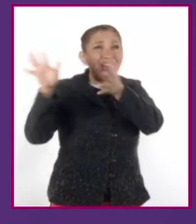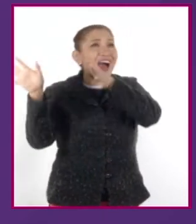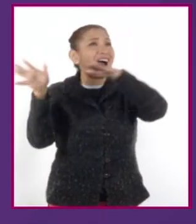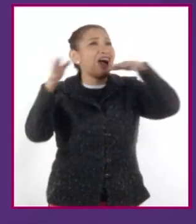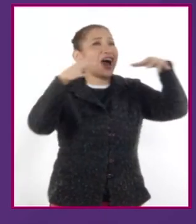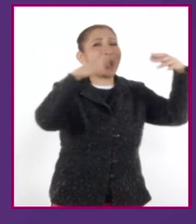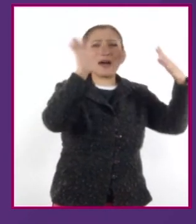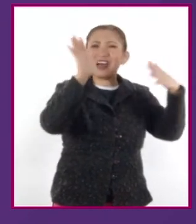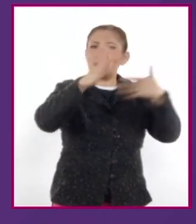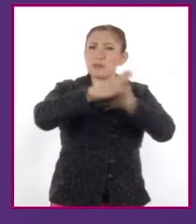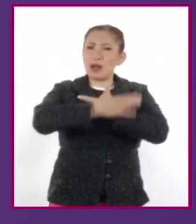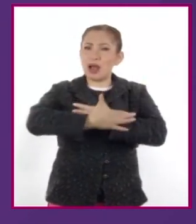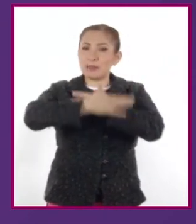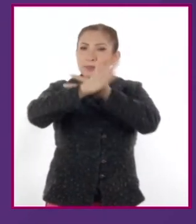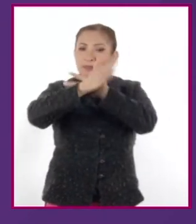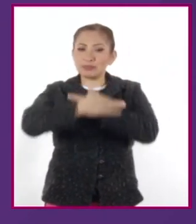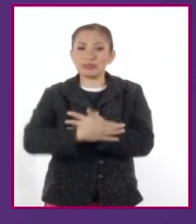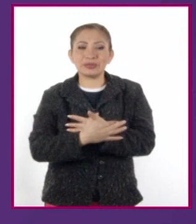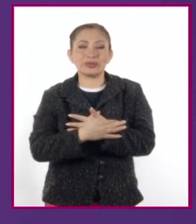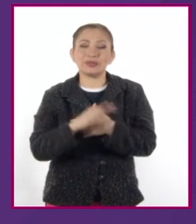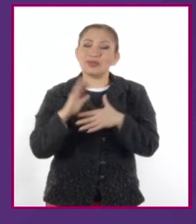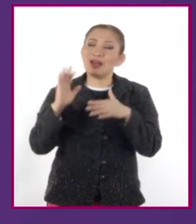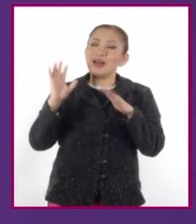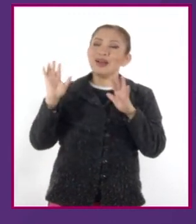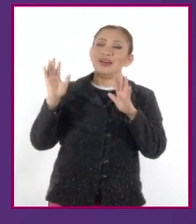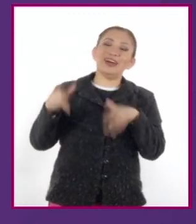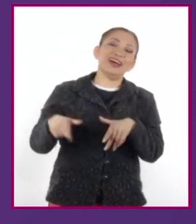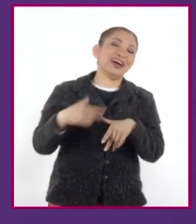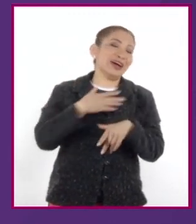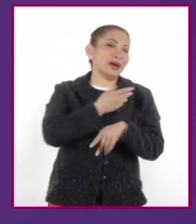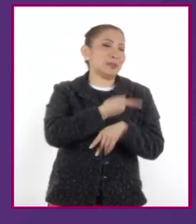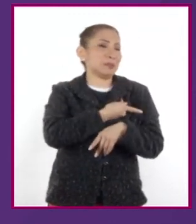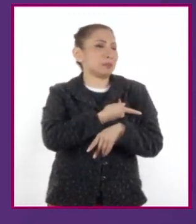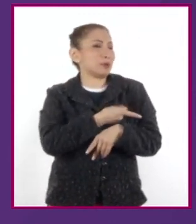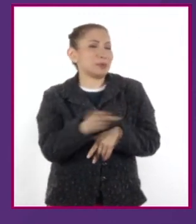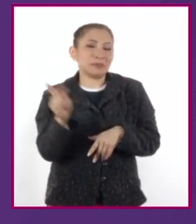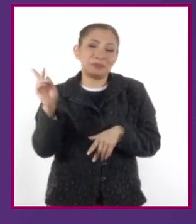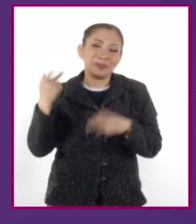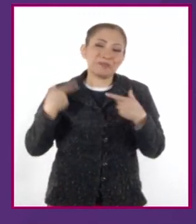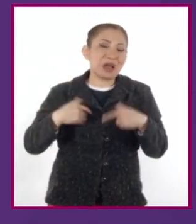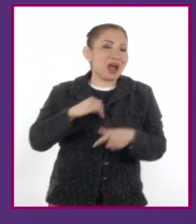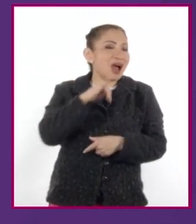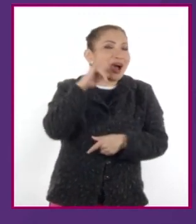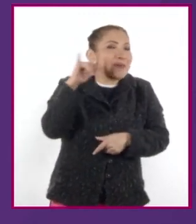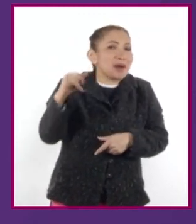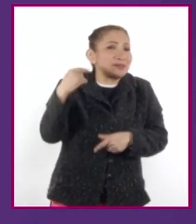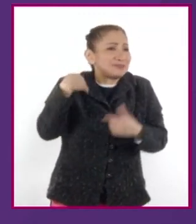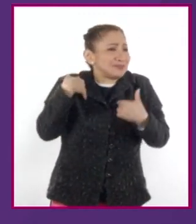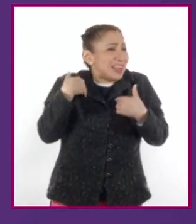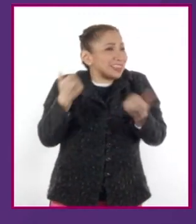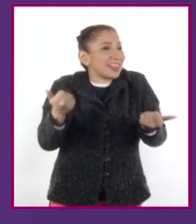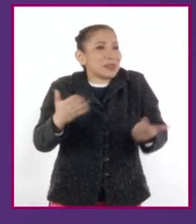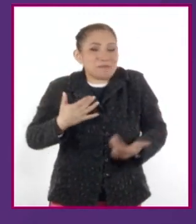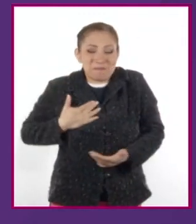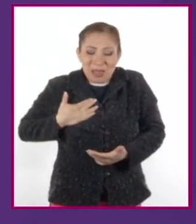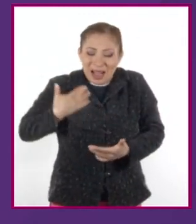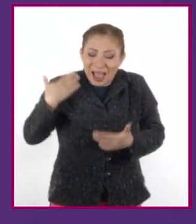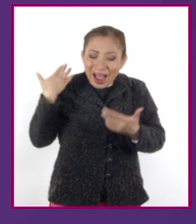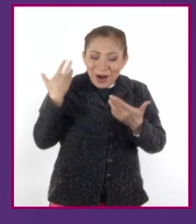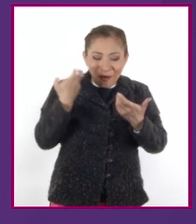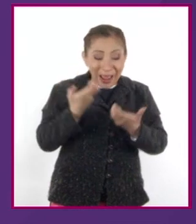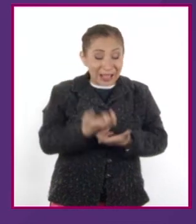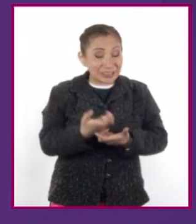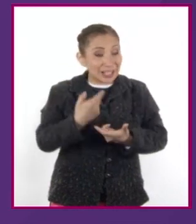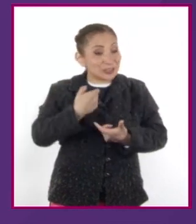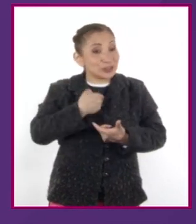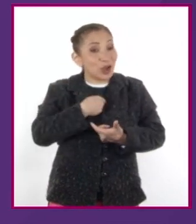como mariposas. ¡Ah! Pobre la gente que nunca comprende un milagro de estos y